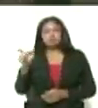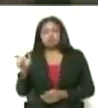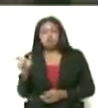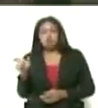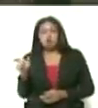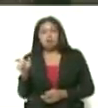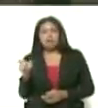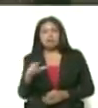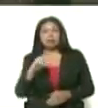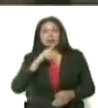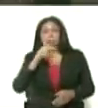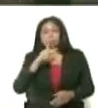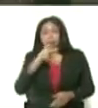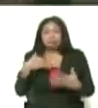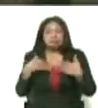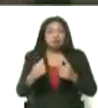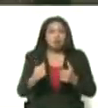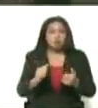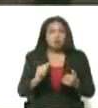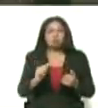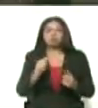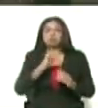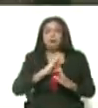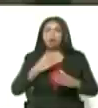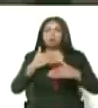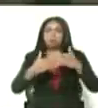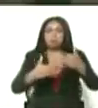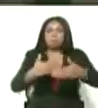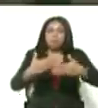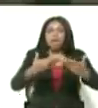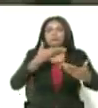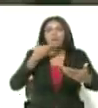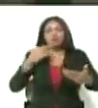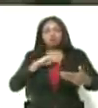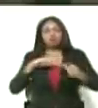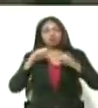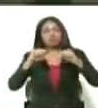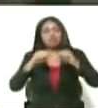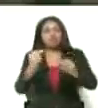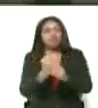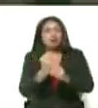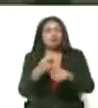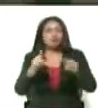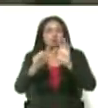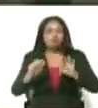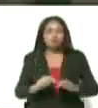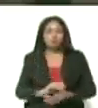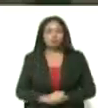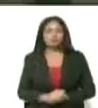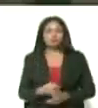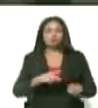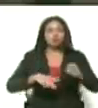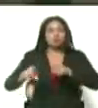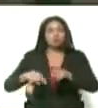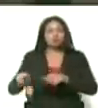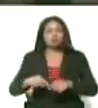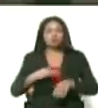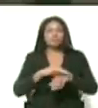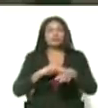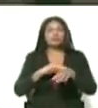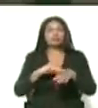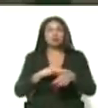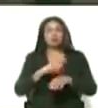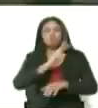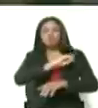ya han pasado a condición leve y nosotros seguimos trabajando bajo la coordinación del Ministerio del